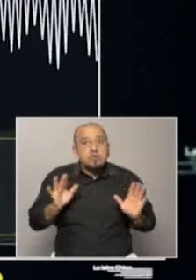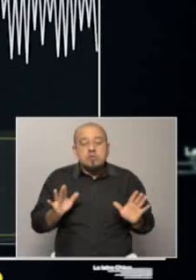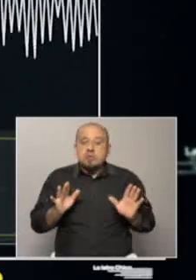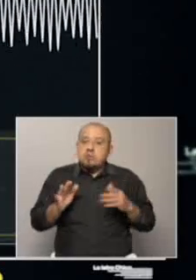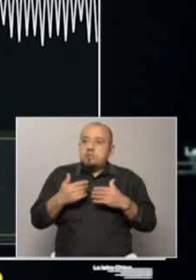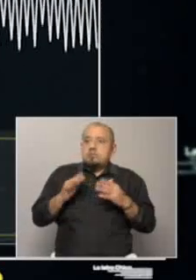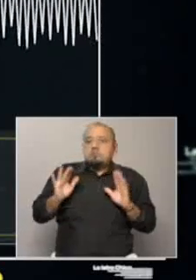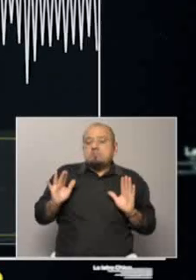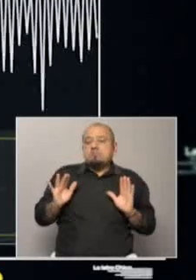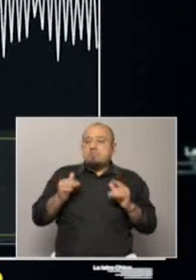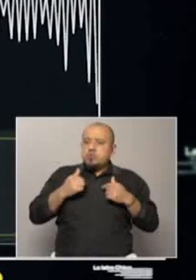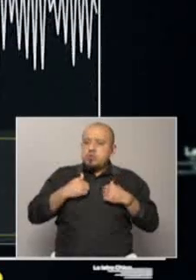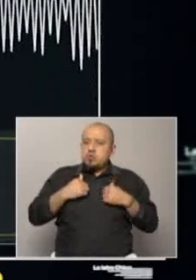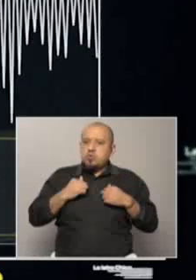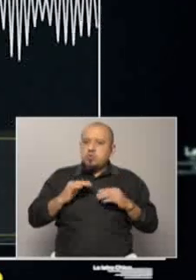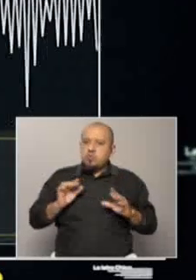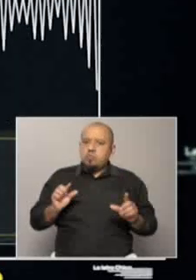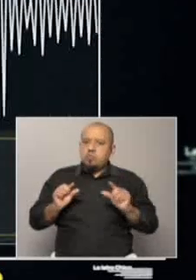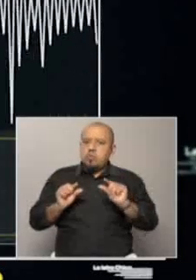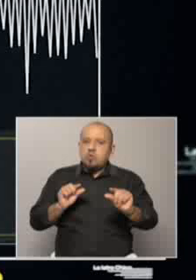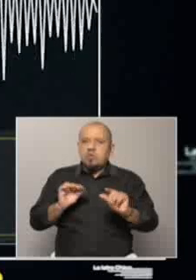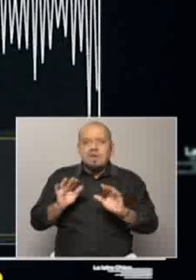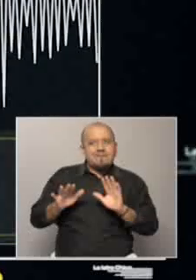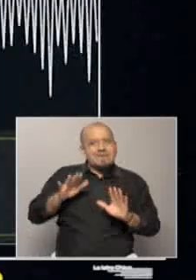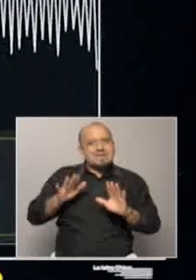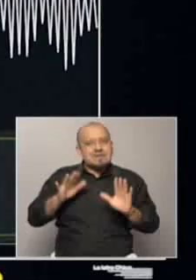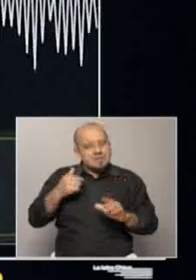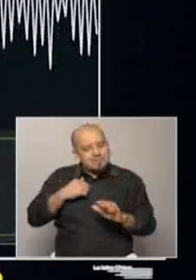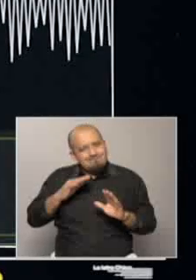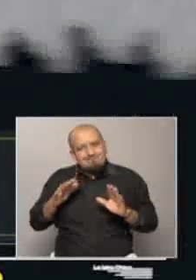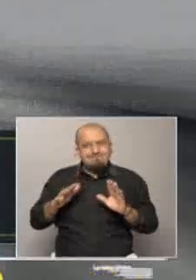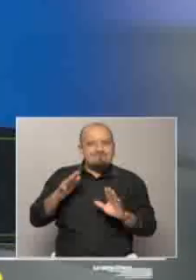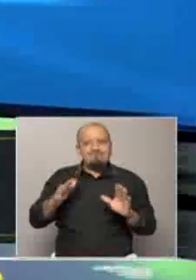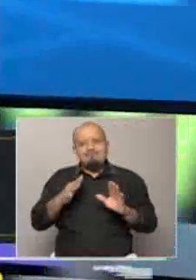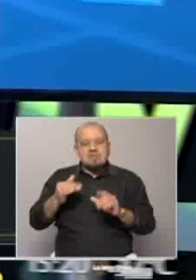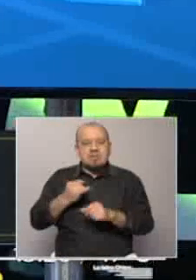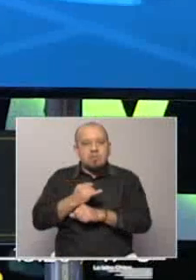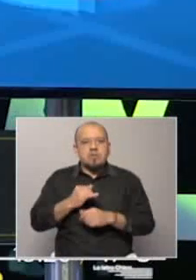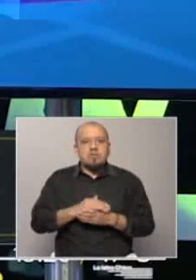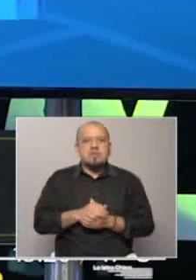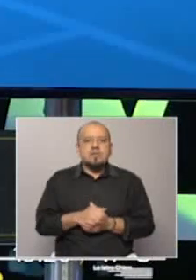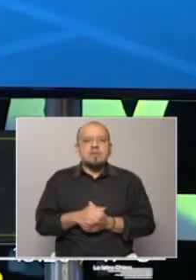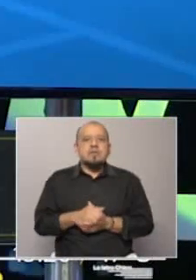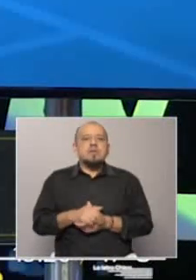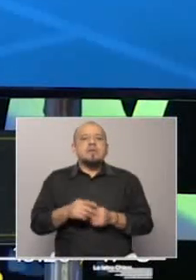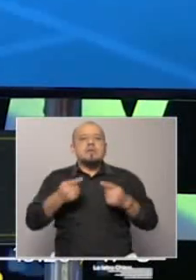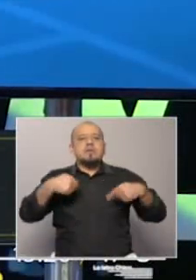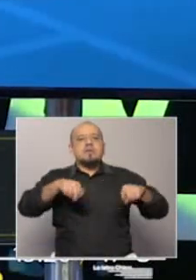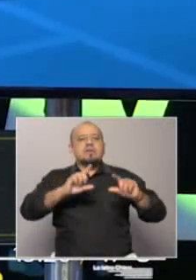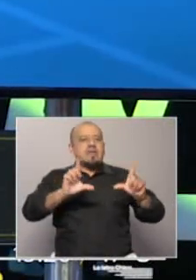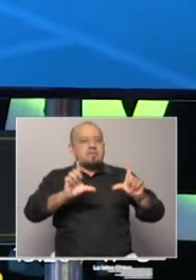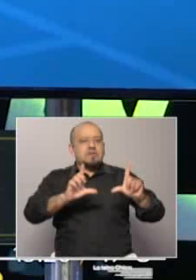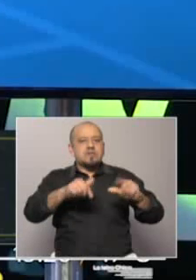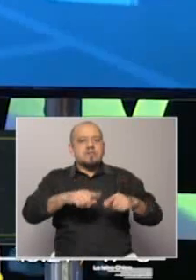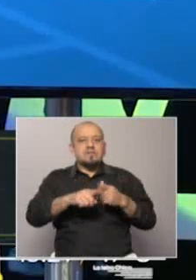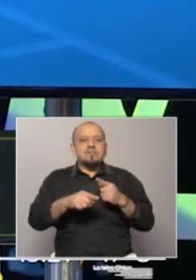arriba, y que soy un poco incorrecta para lo que quiere esta sociedad. Barro Industria Nacional, barro televisivo